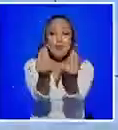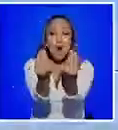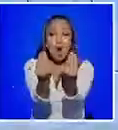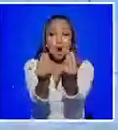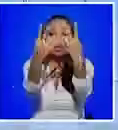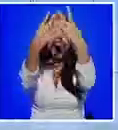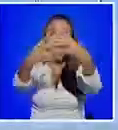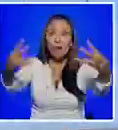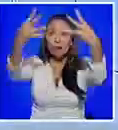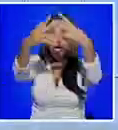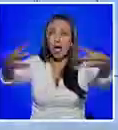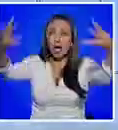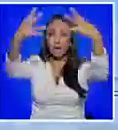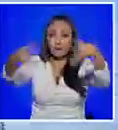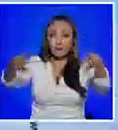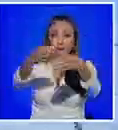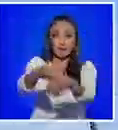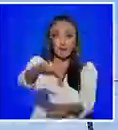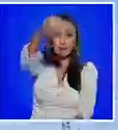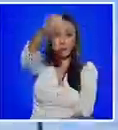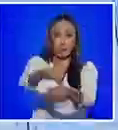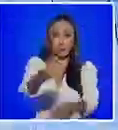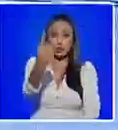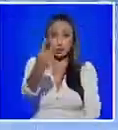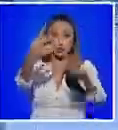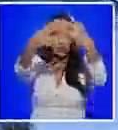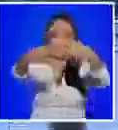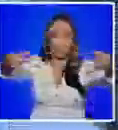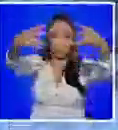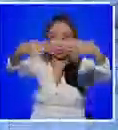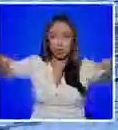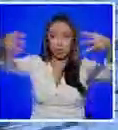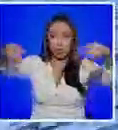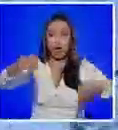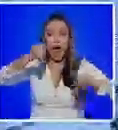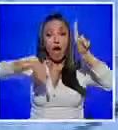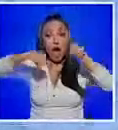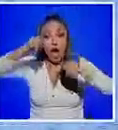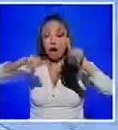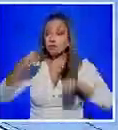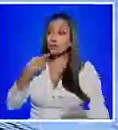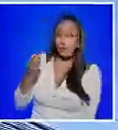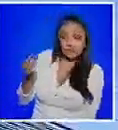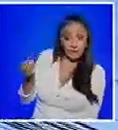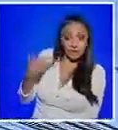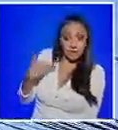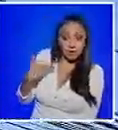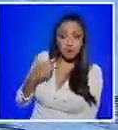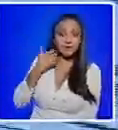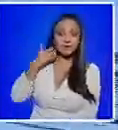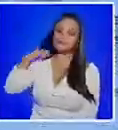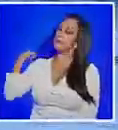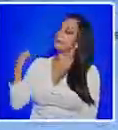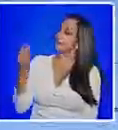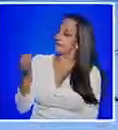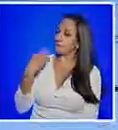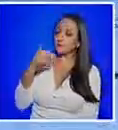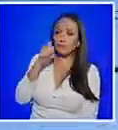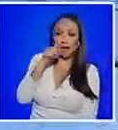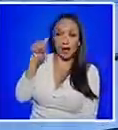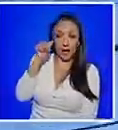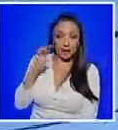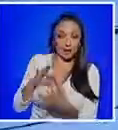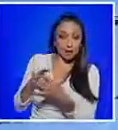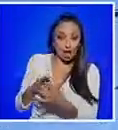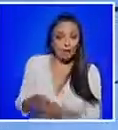de cables que cuelgan del poste. Estamos viendo algunos cables que incluso, según un reporte de mi compañero de ayer, Luis